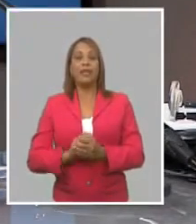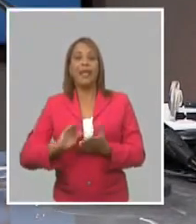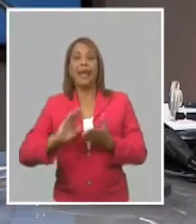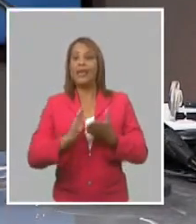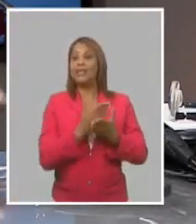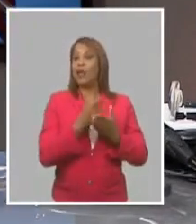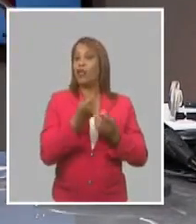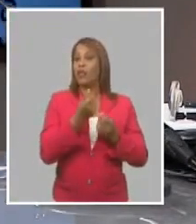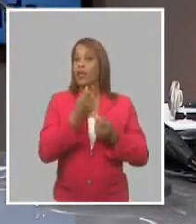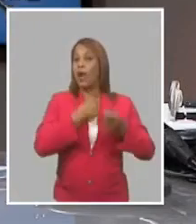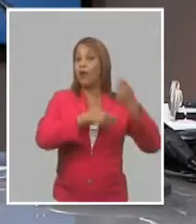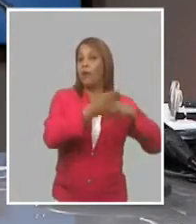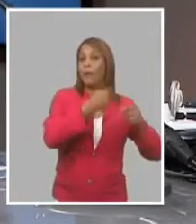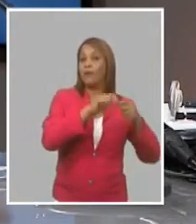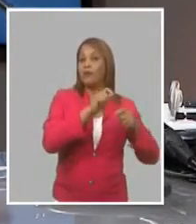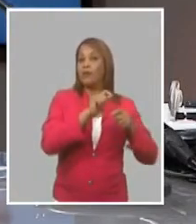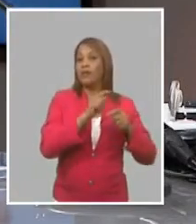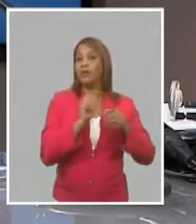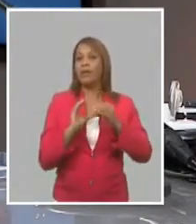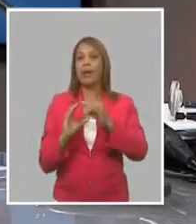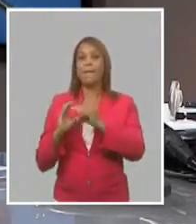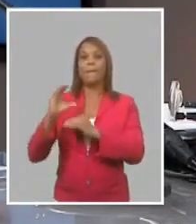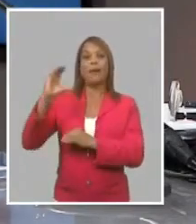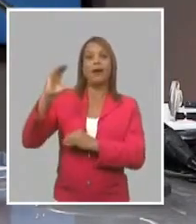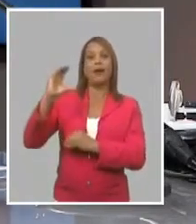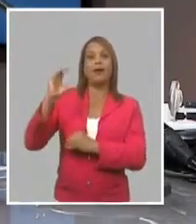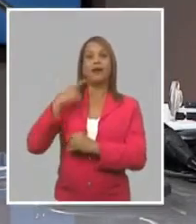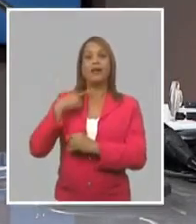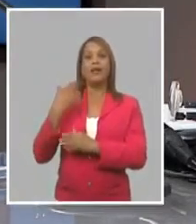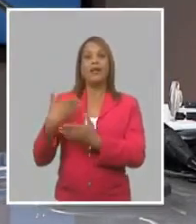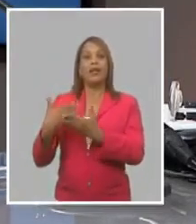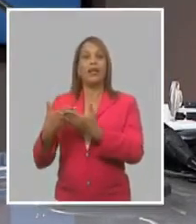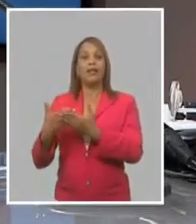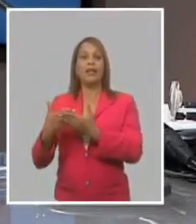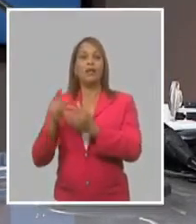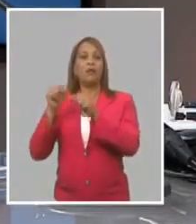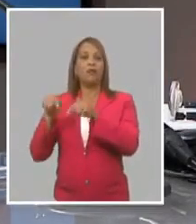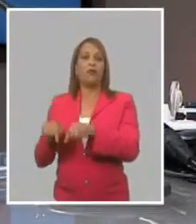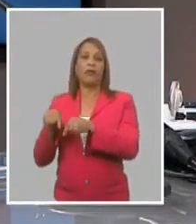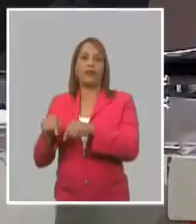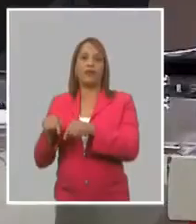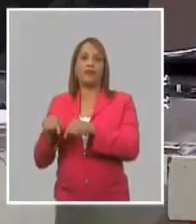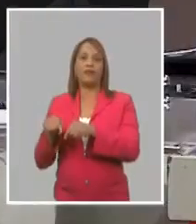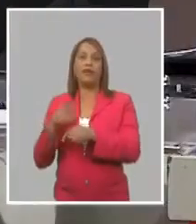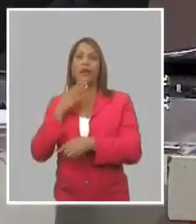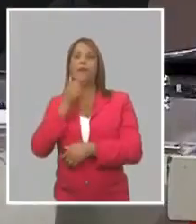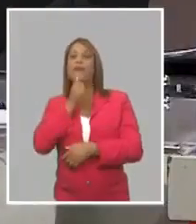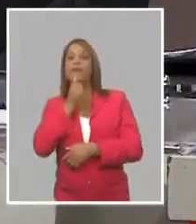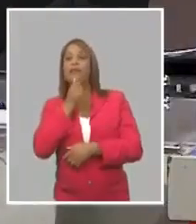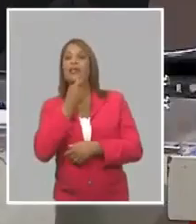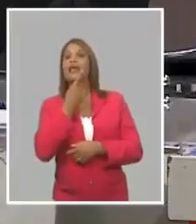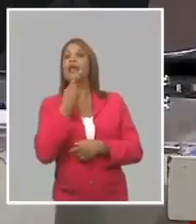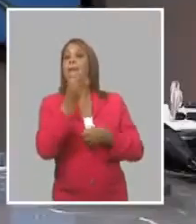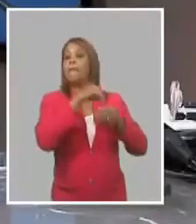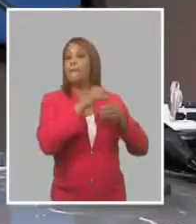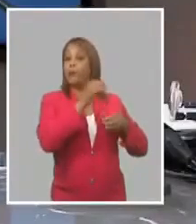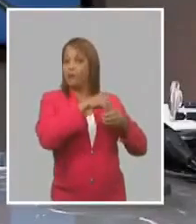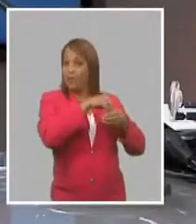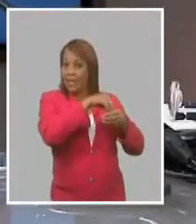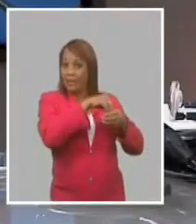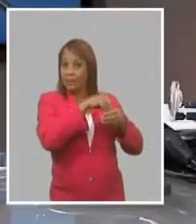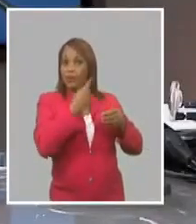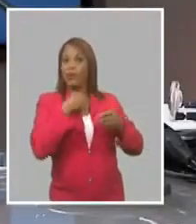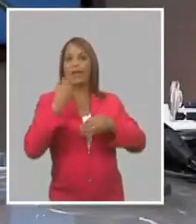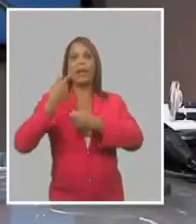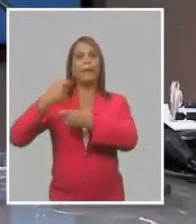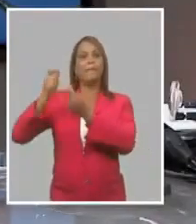exportadores y ha abaratado las importaciones de los que no importan. Es más fácil importar que exportar. Es más fácil importar que